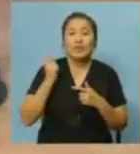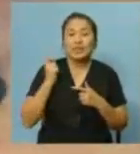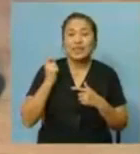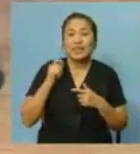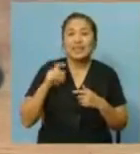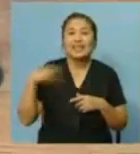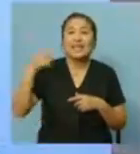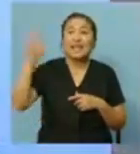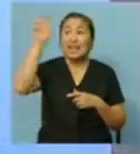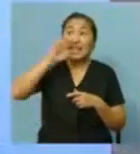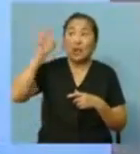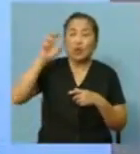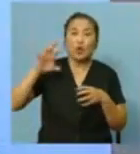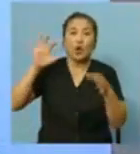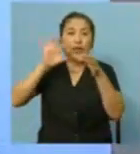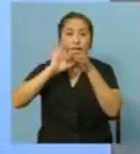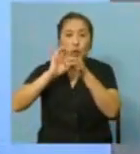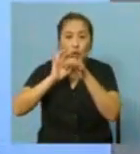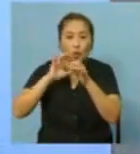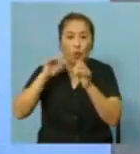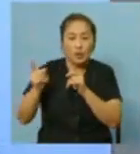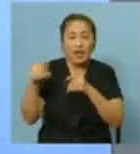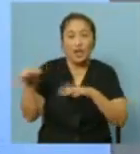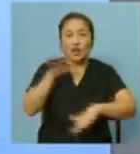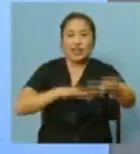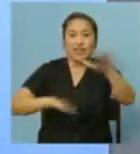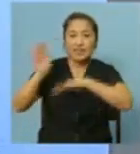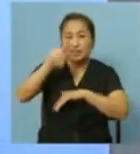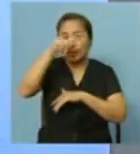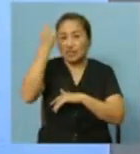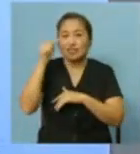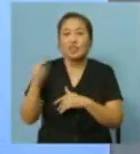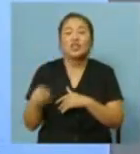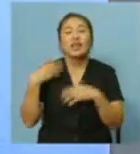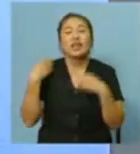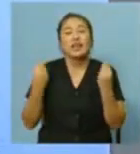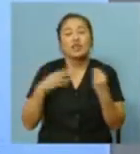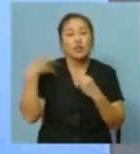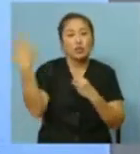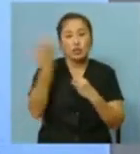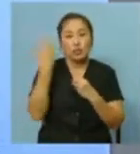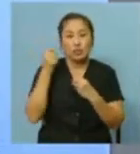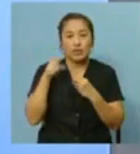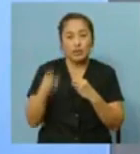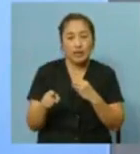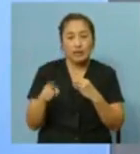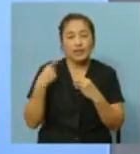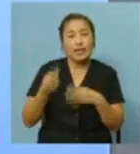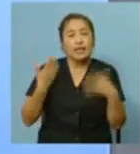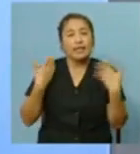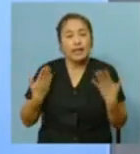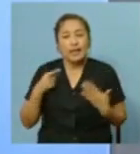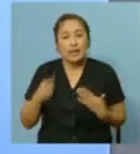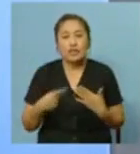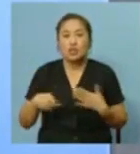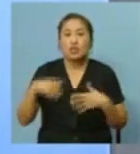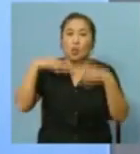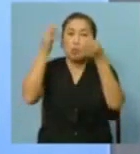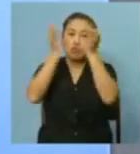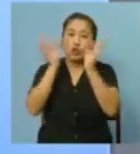unión europea y la organización de naciones unidas va a ser muy importante se trata del programa